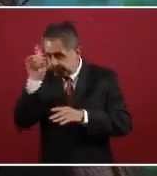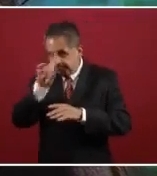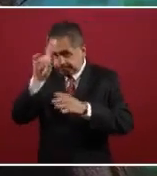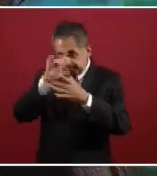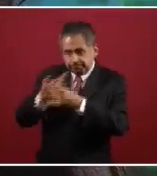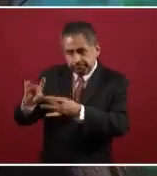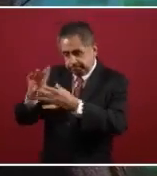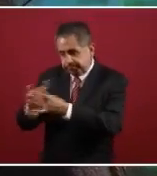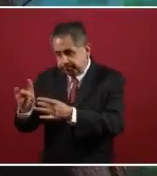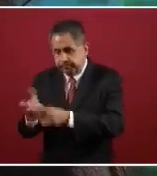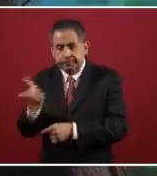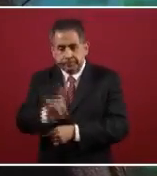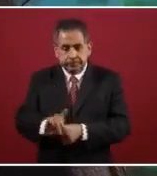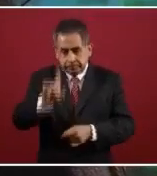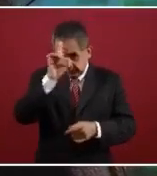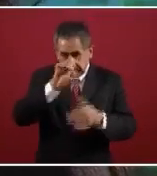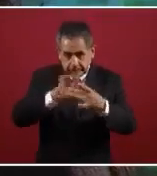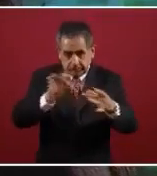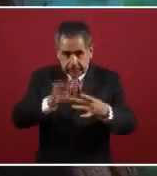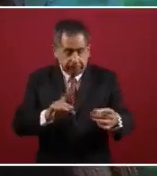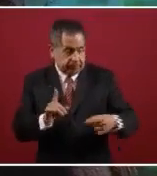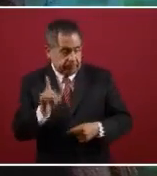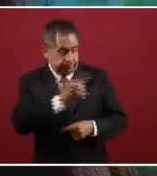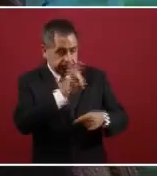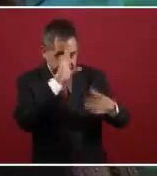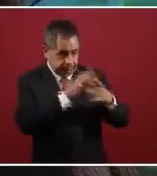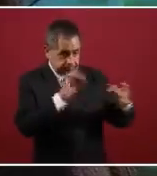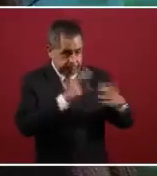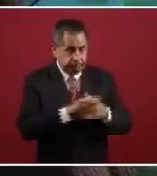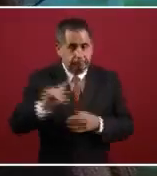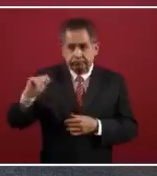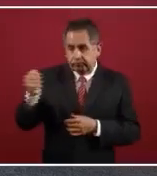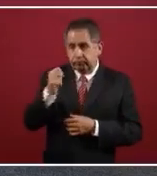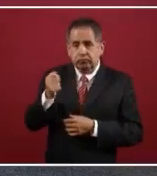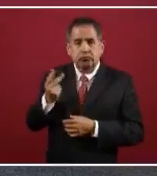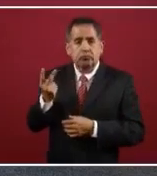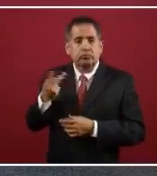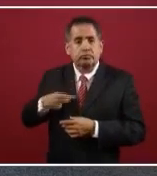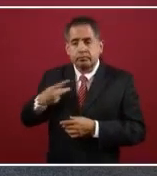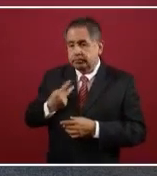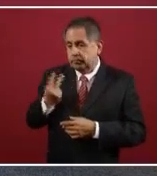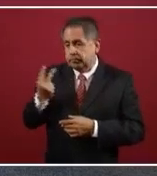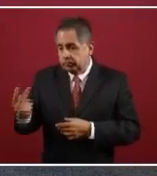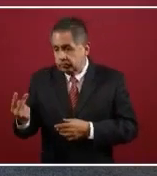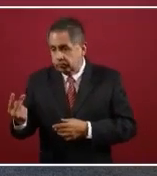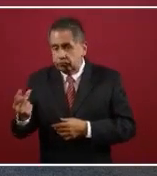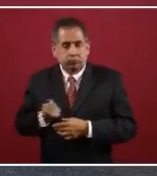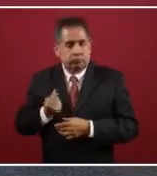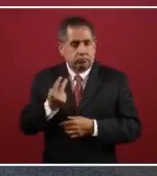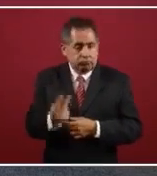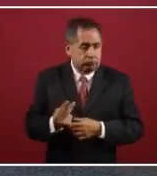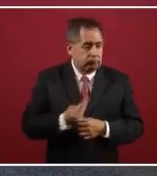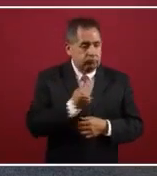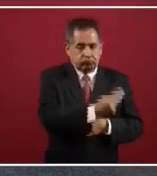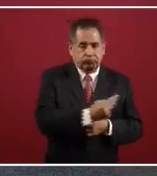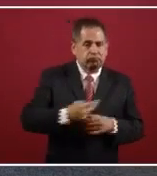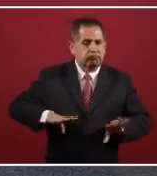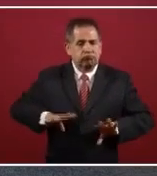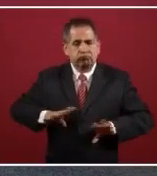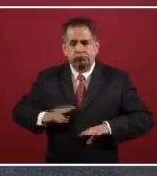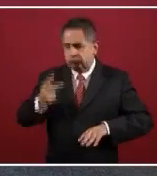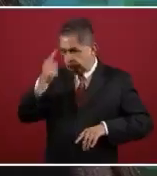acompañamiento, formación, asistencia técnica de un binomio de técnicos, social y productivo. ¿Qué perfiles tienen? Pueden